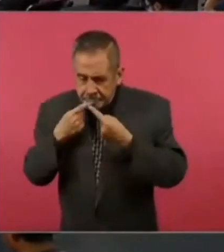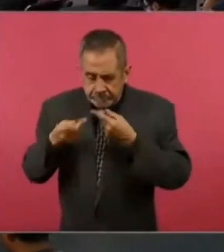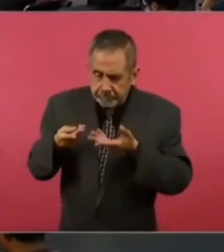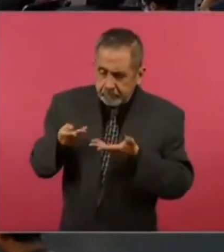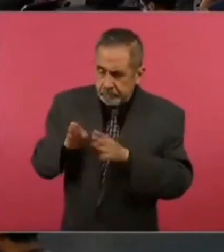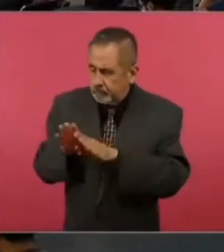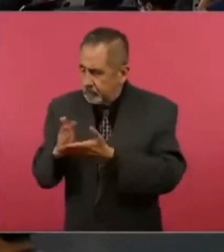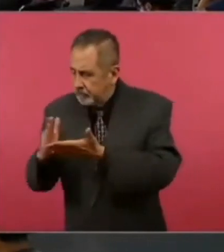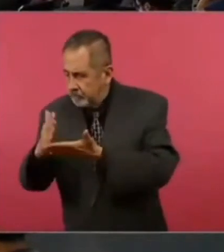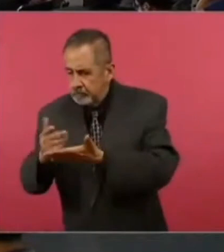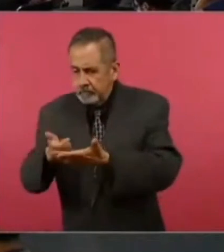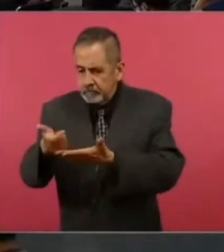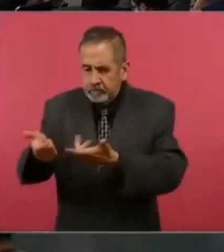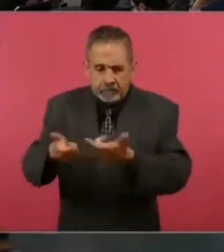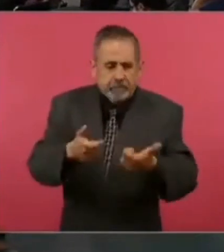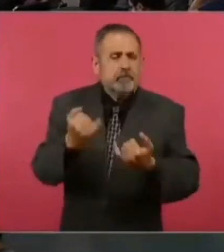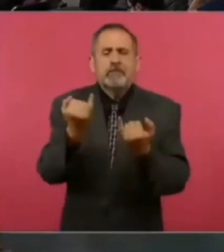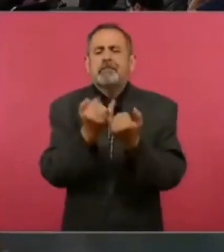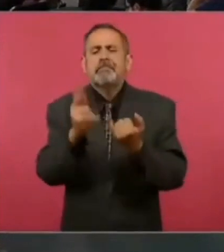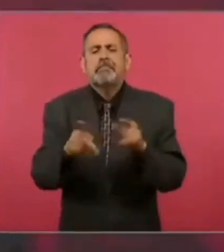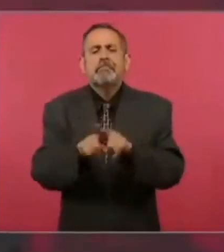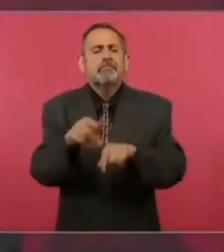como se hace en los hogares,